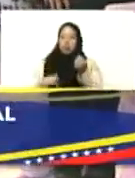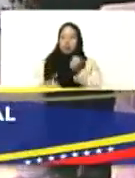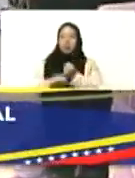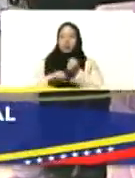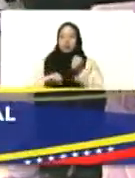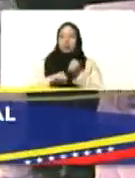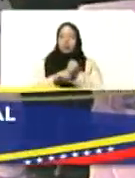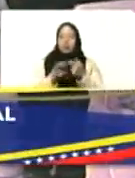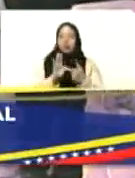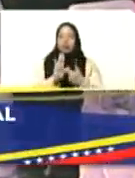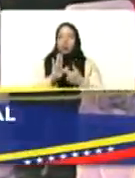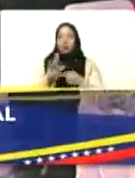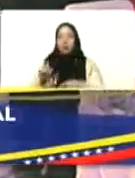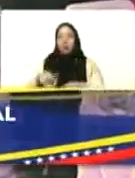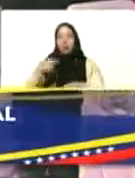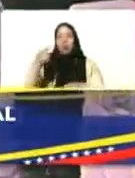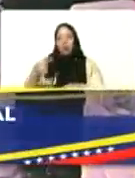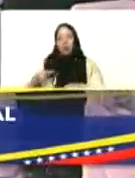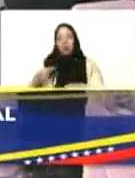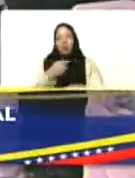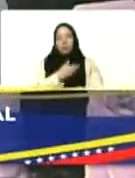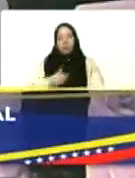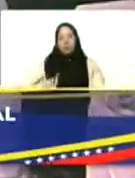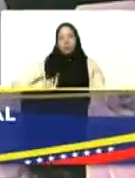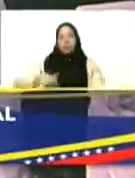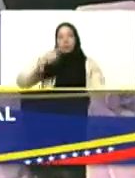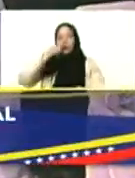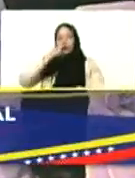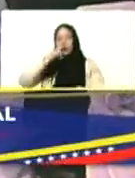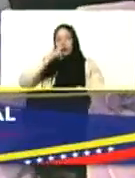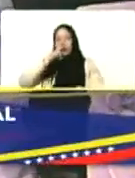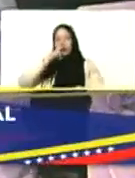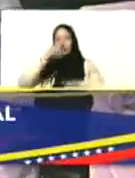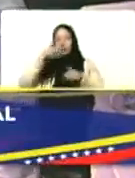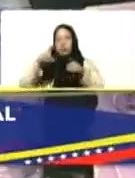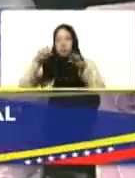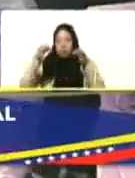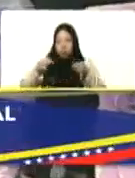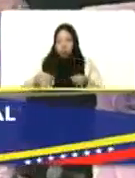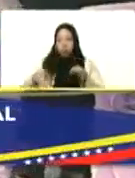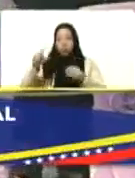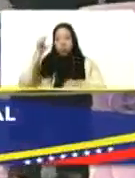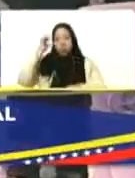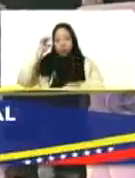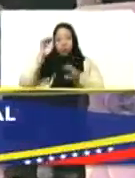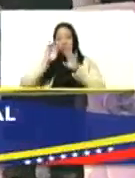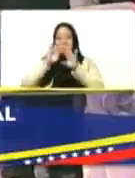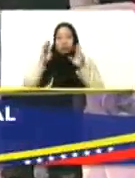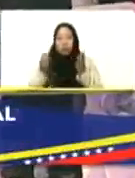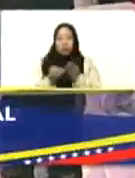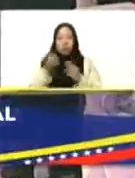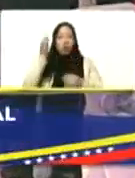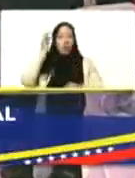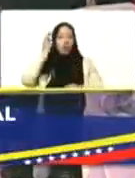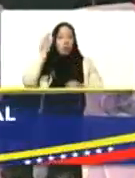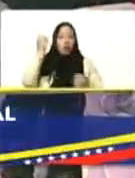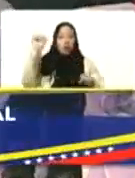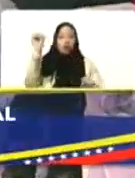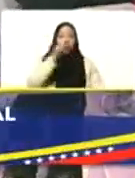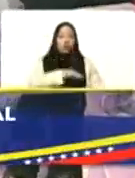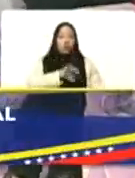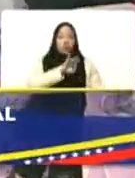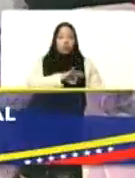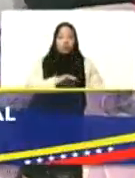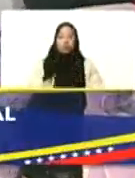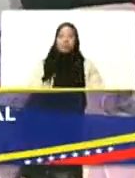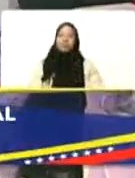corresponsable. Después que usted decretó que el día de Urdaneta es día nacional.